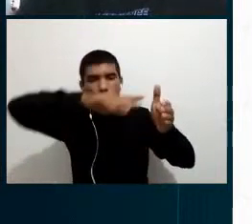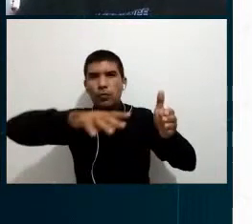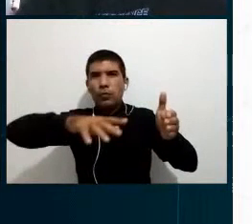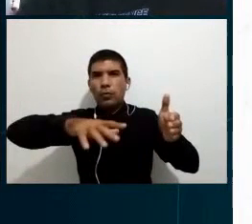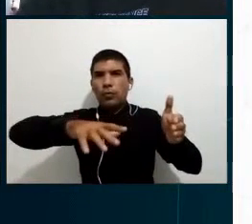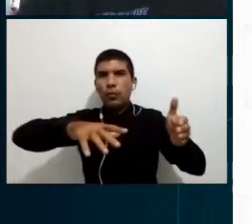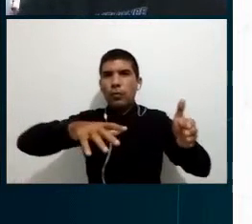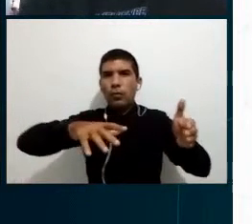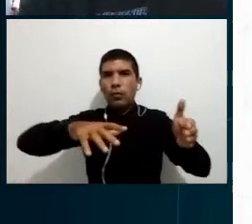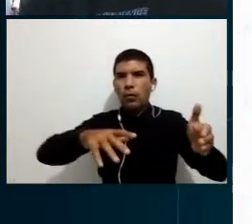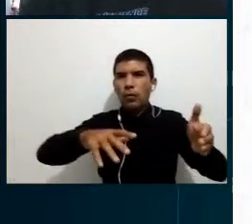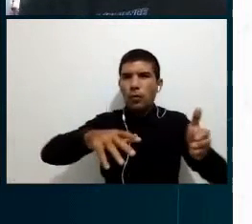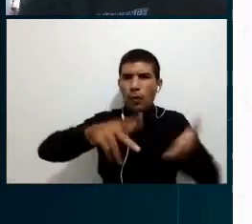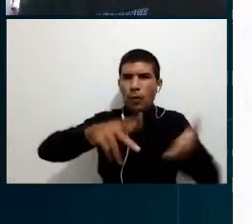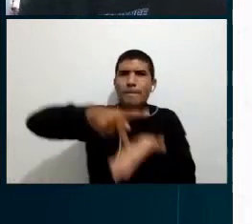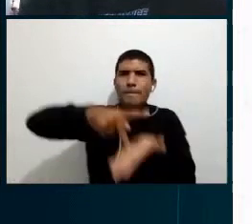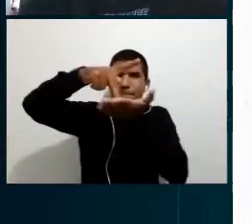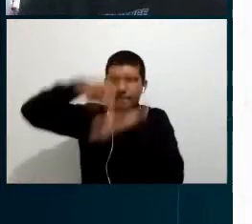aproximada de 30 años.